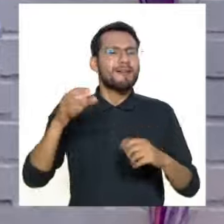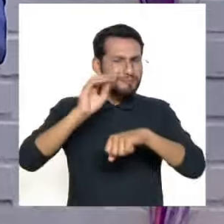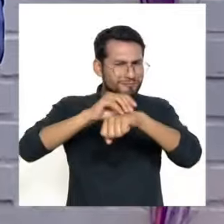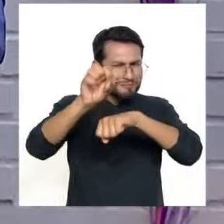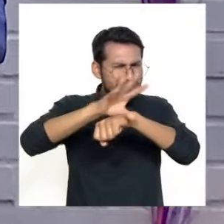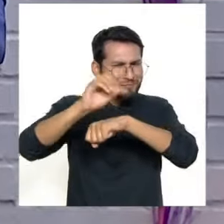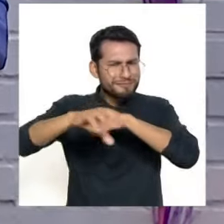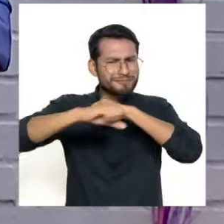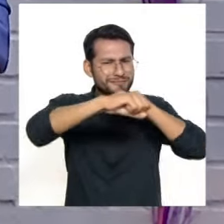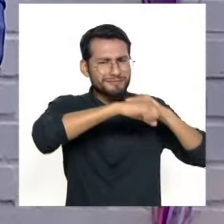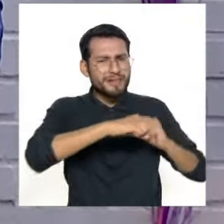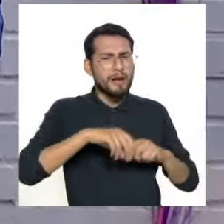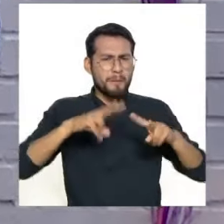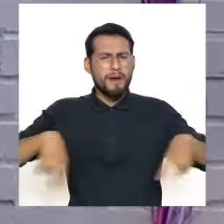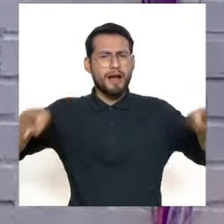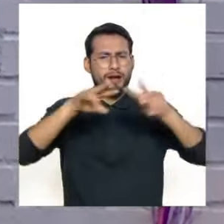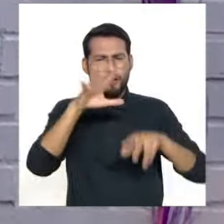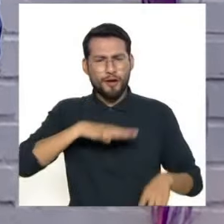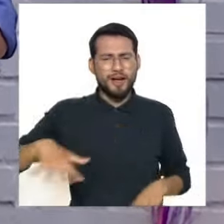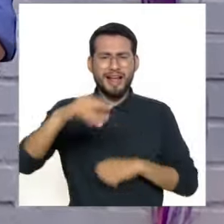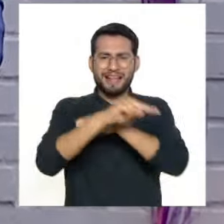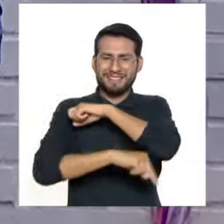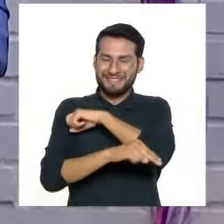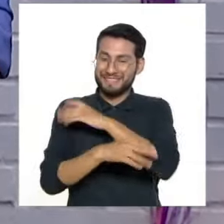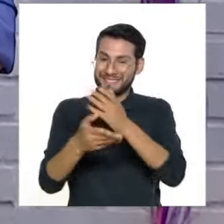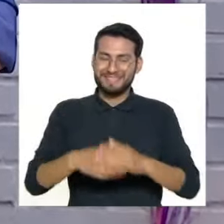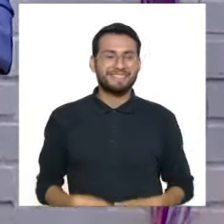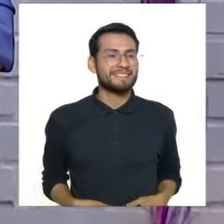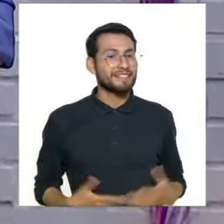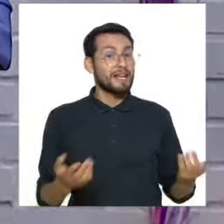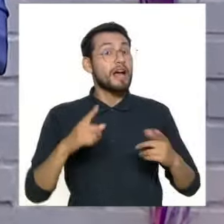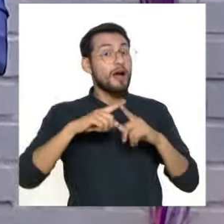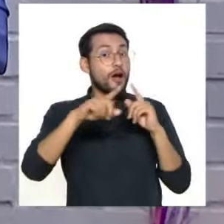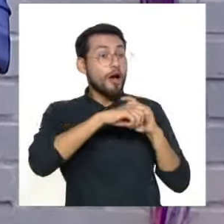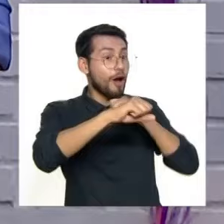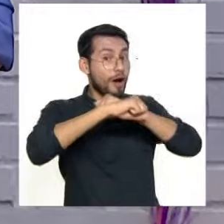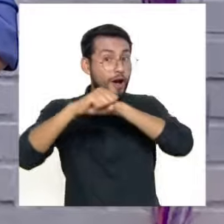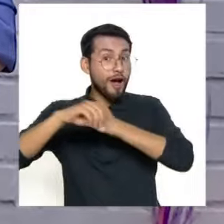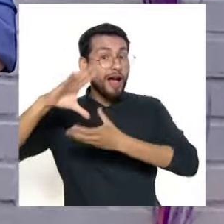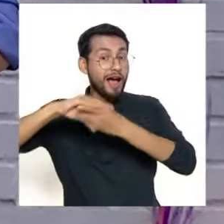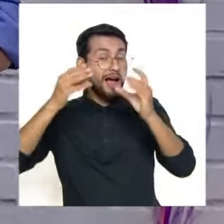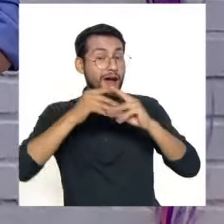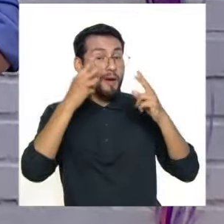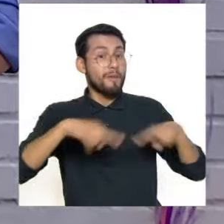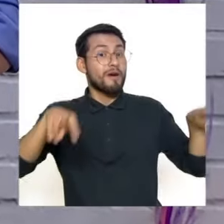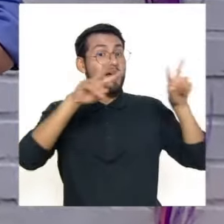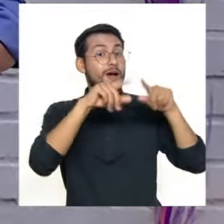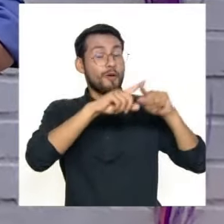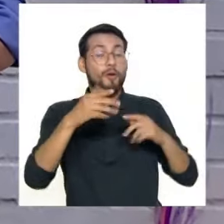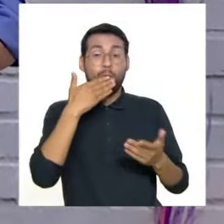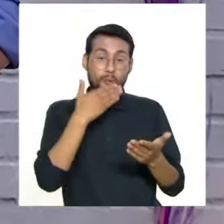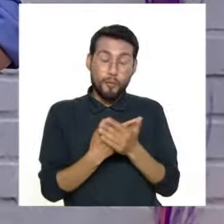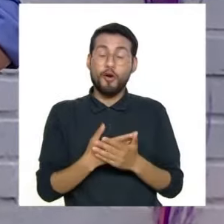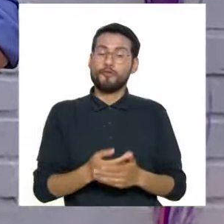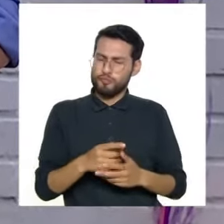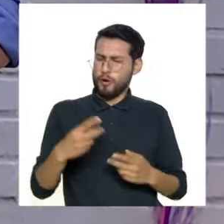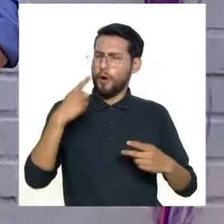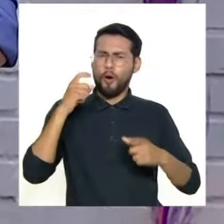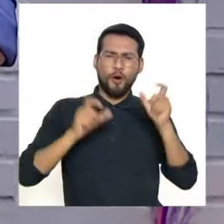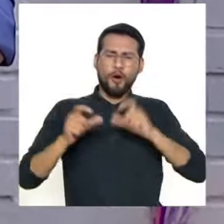promoción de los valores cívicos en toda la nación mi querida uchi a través de animaciones y relatos que resaltan las mejores cualidades de nuestros